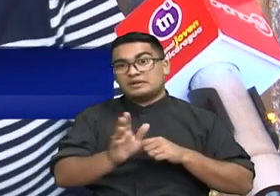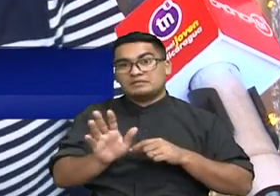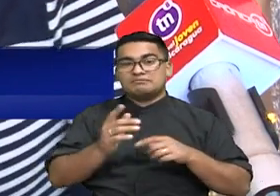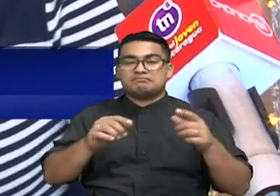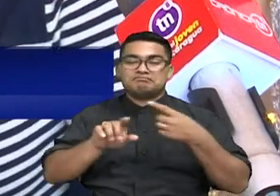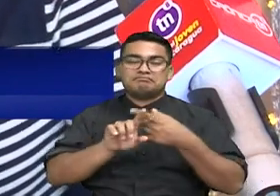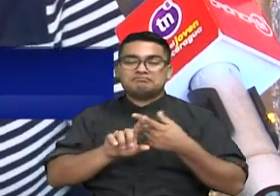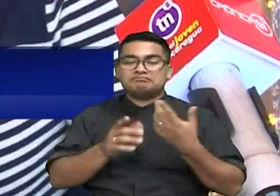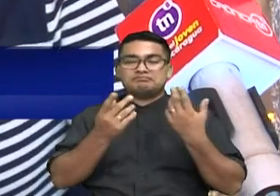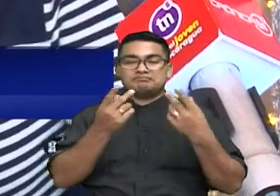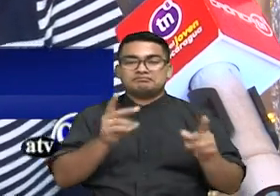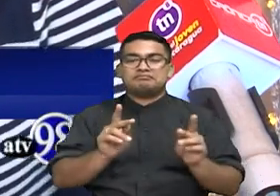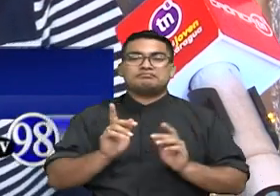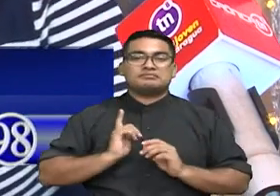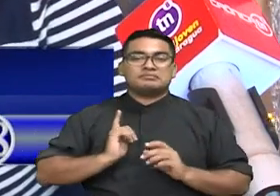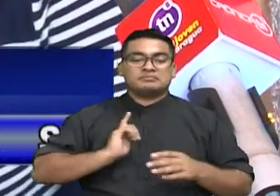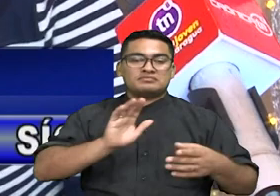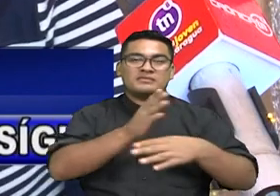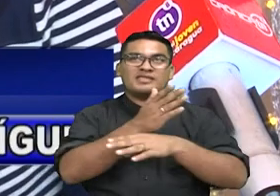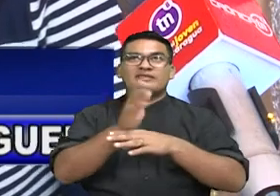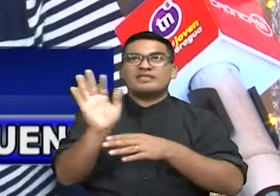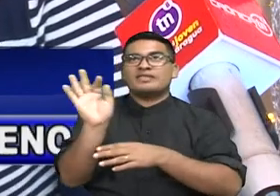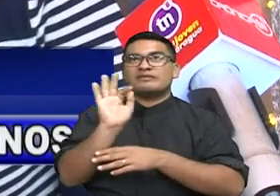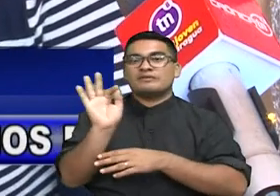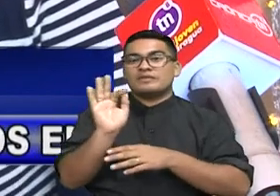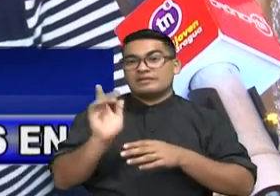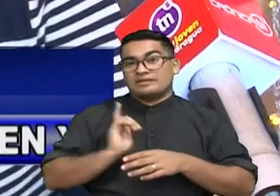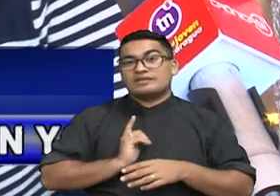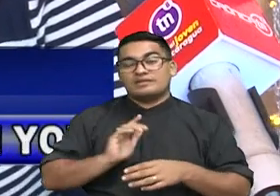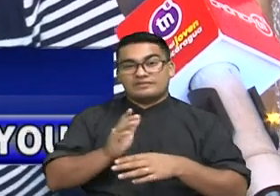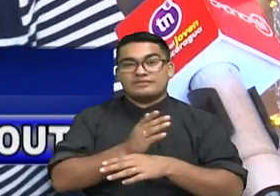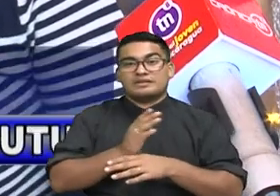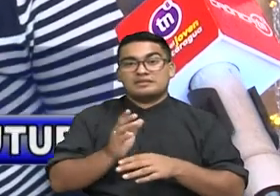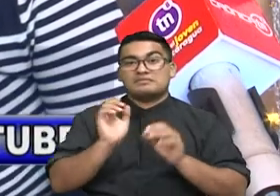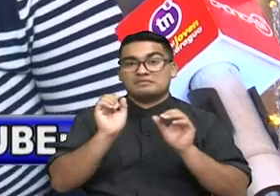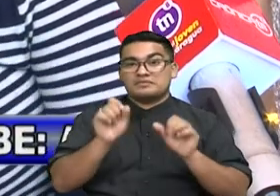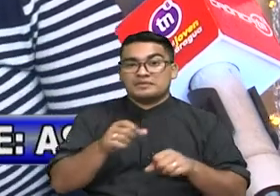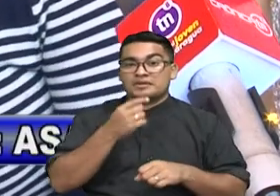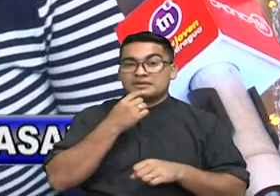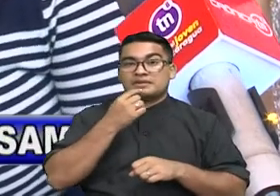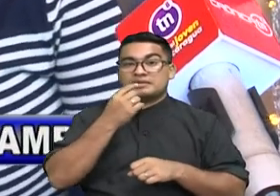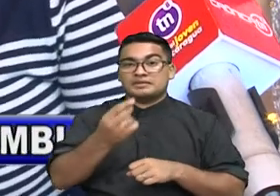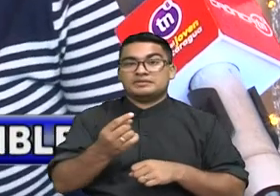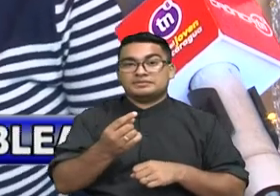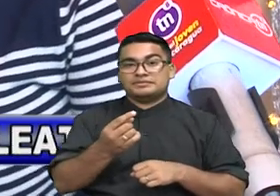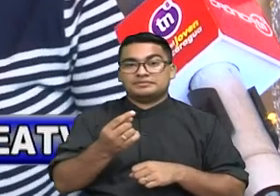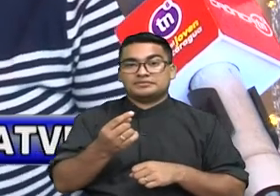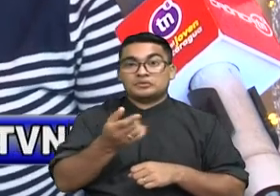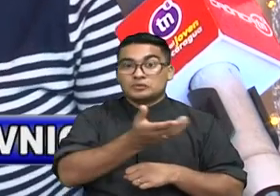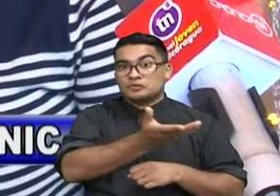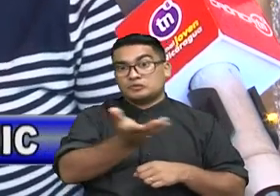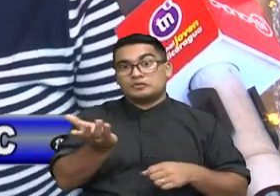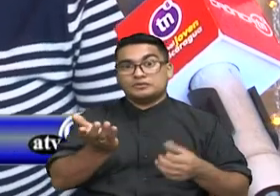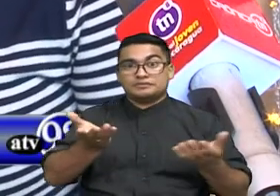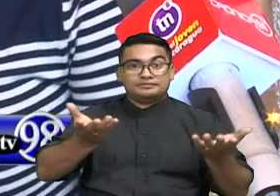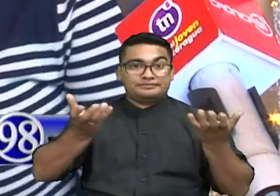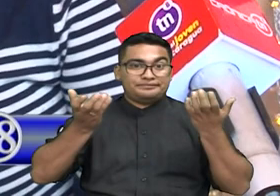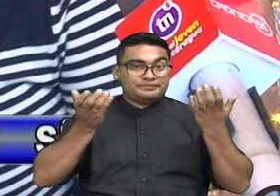más. Pero tienen diferentes estilos, diferentes diseños. Aparte de eso, si ustedes desean